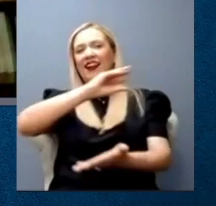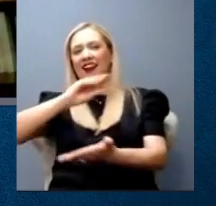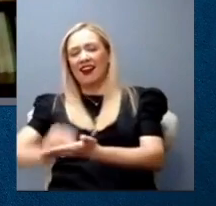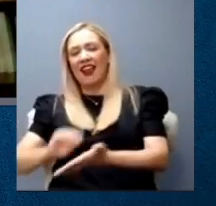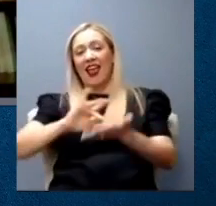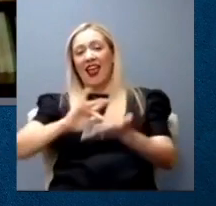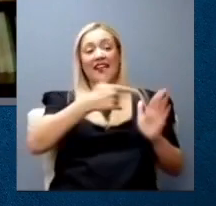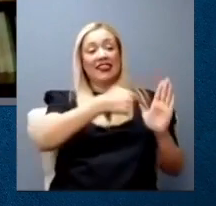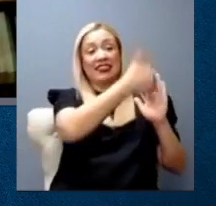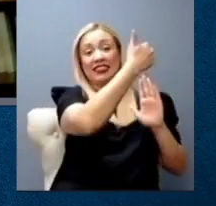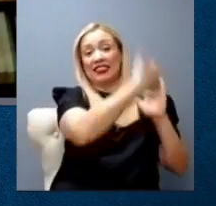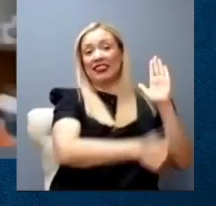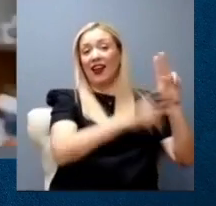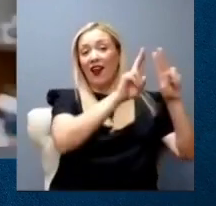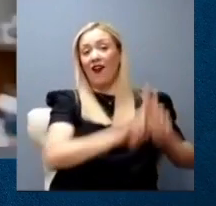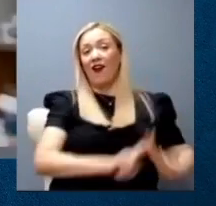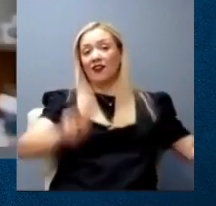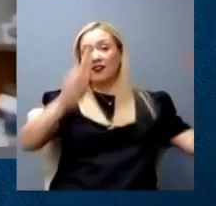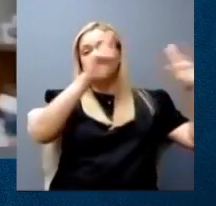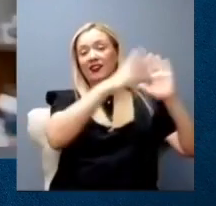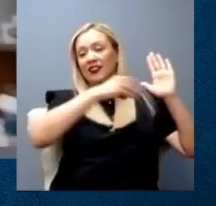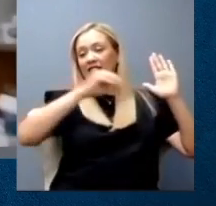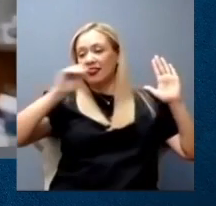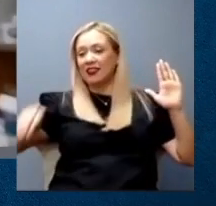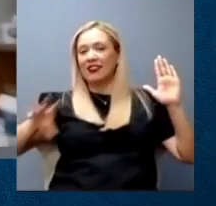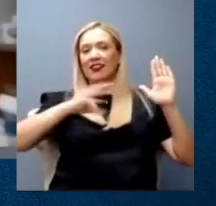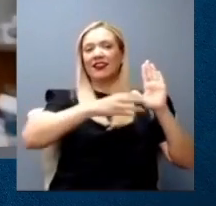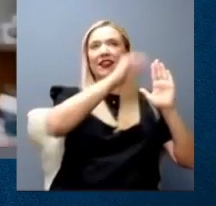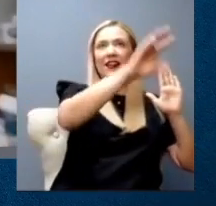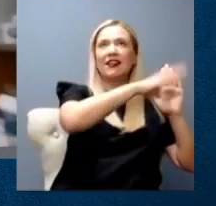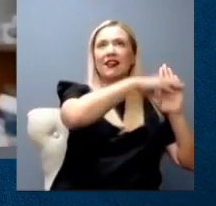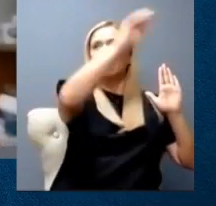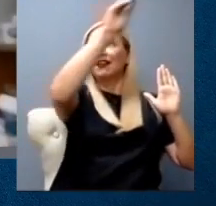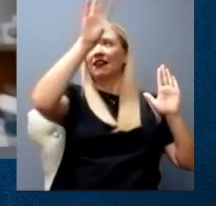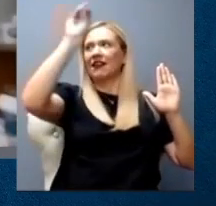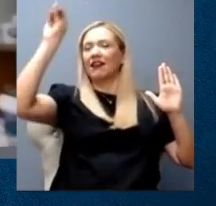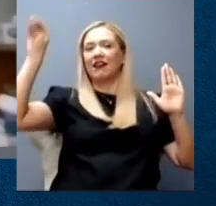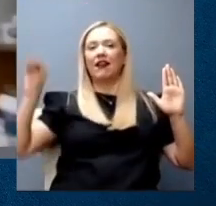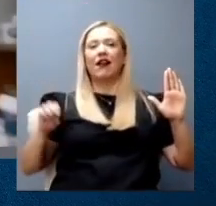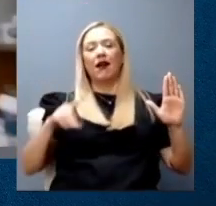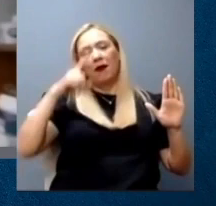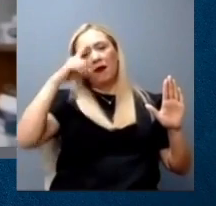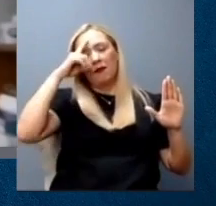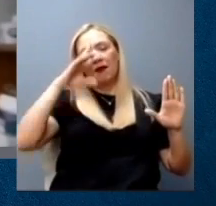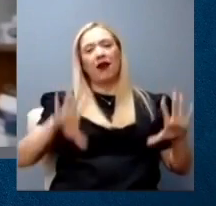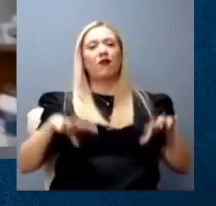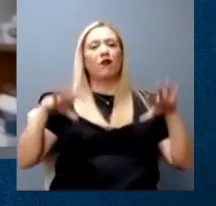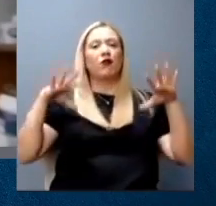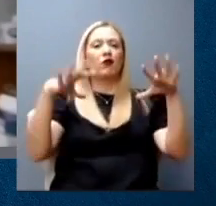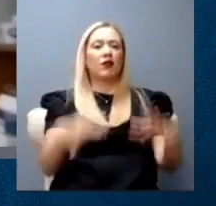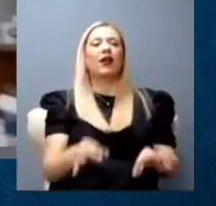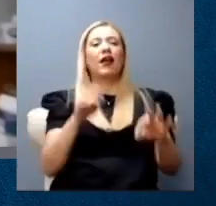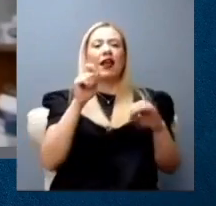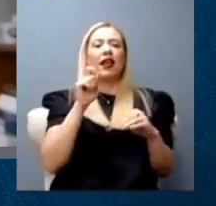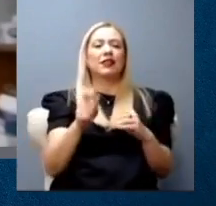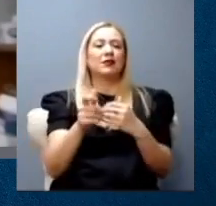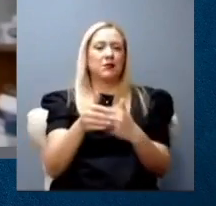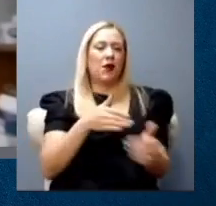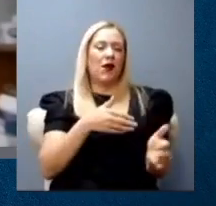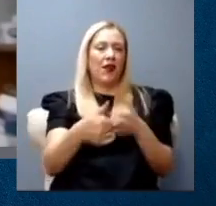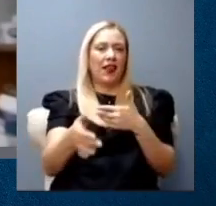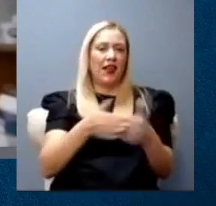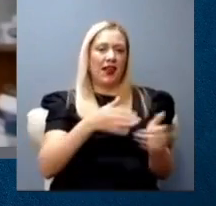distintas constituciones y como en la fundación del constitucionalismo moderno que nace